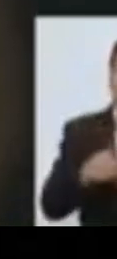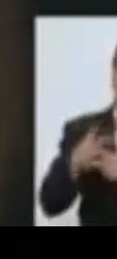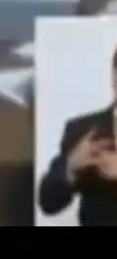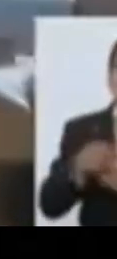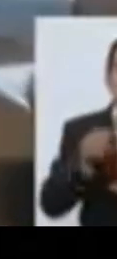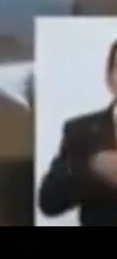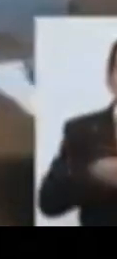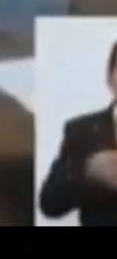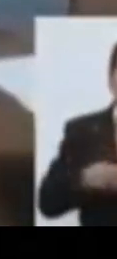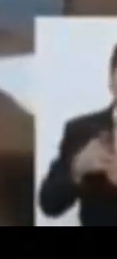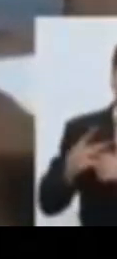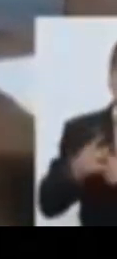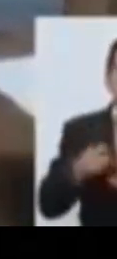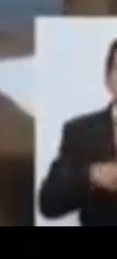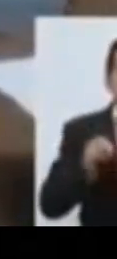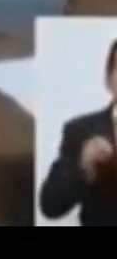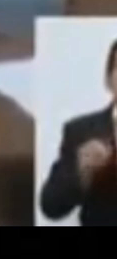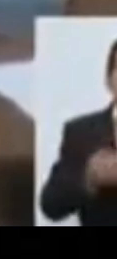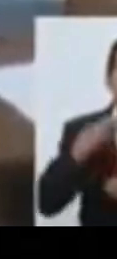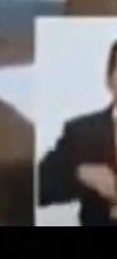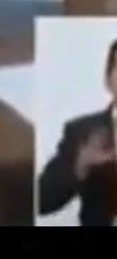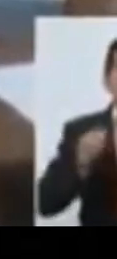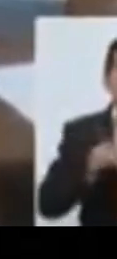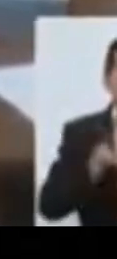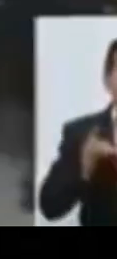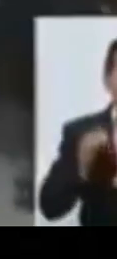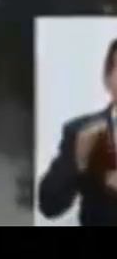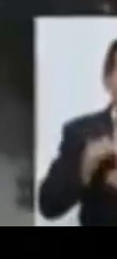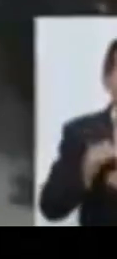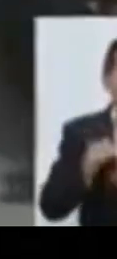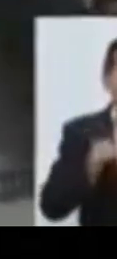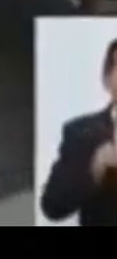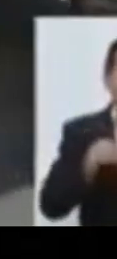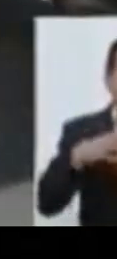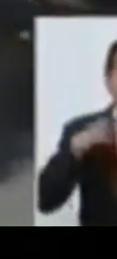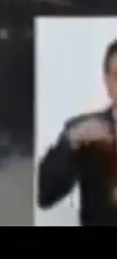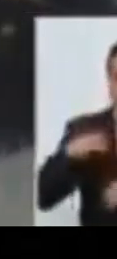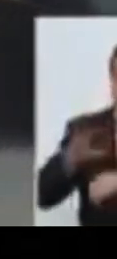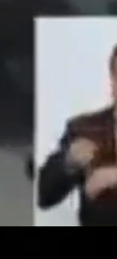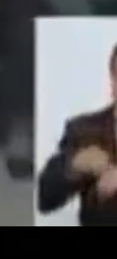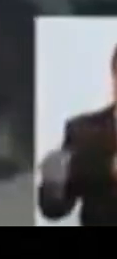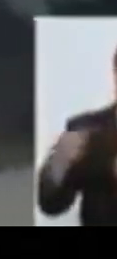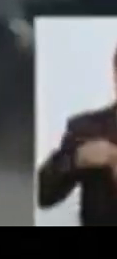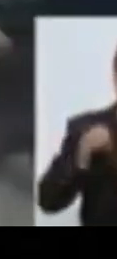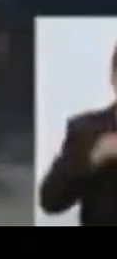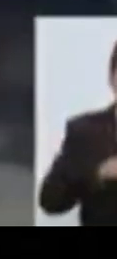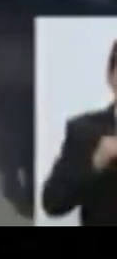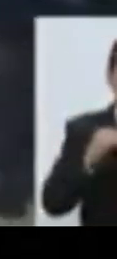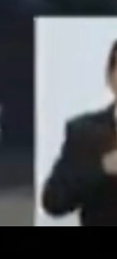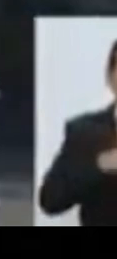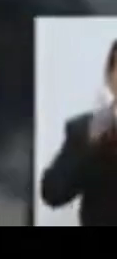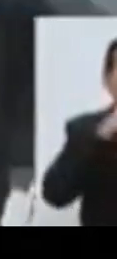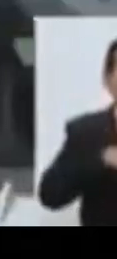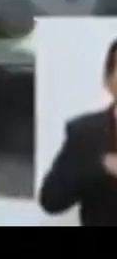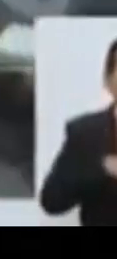mil a 100 mil dólares, ¿no?, con un sueldo de 5 mil bolivianos, que también era el que reclutaba para los ítems fantasma. O